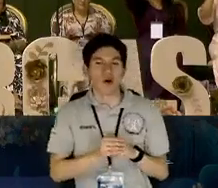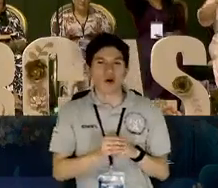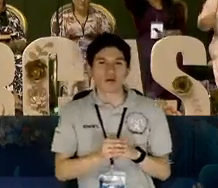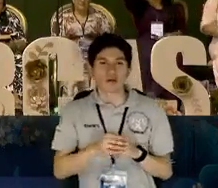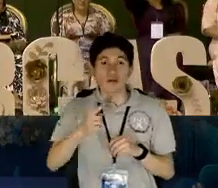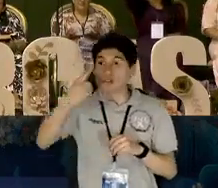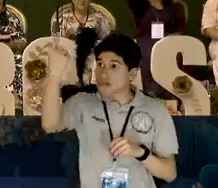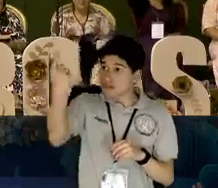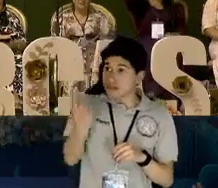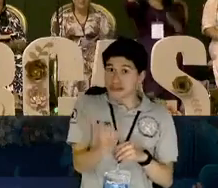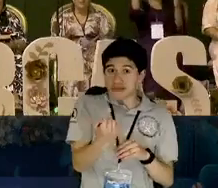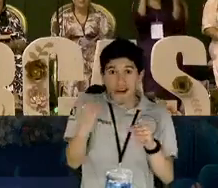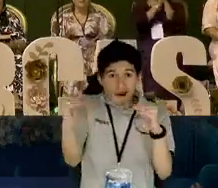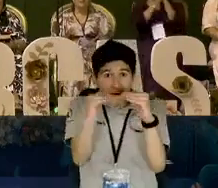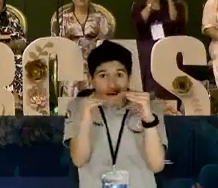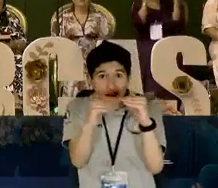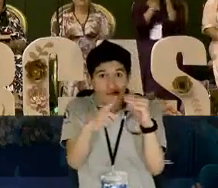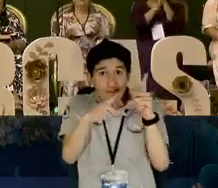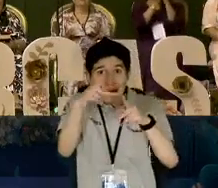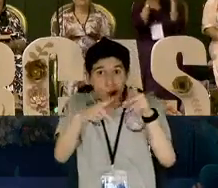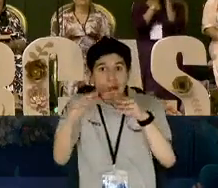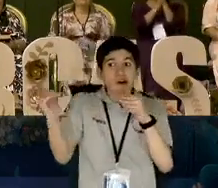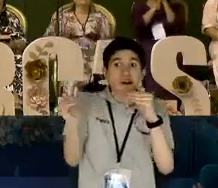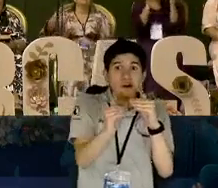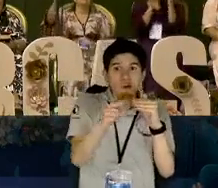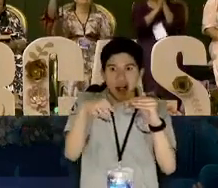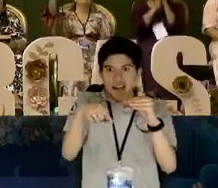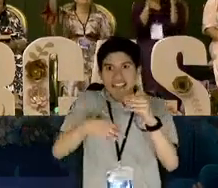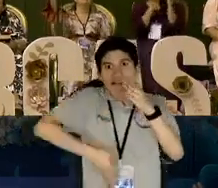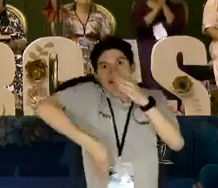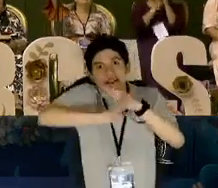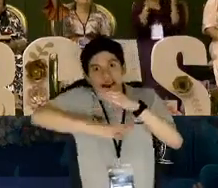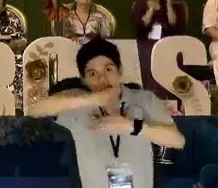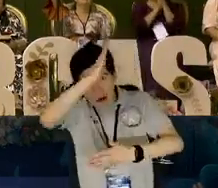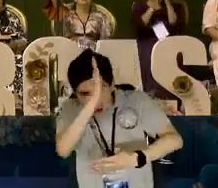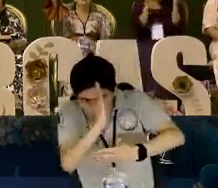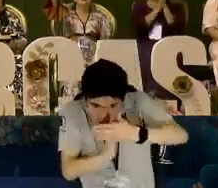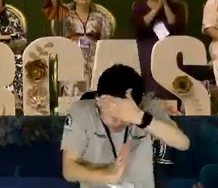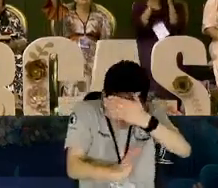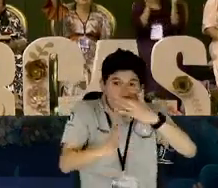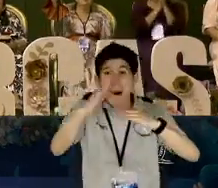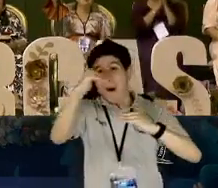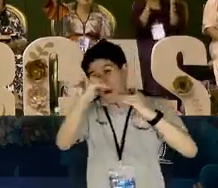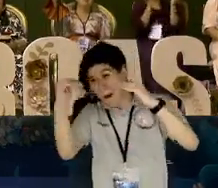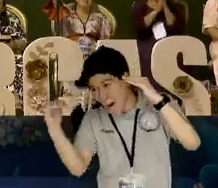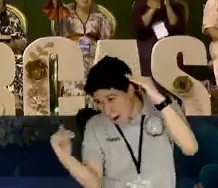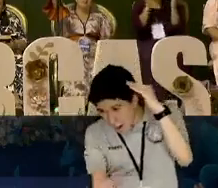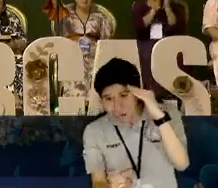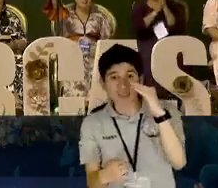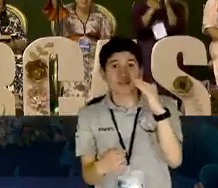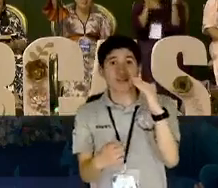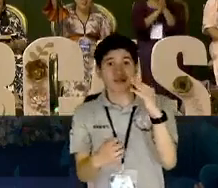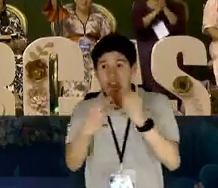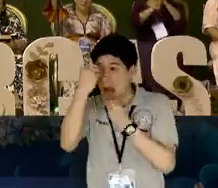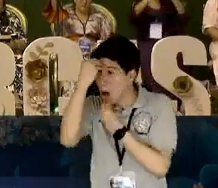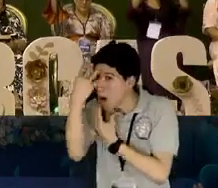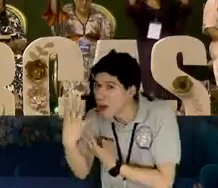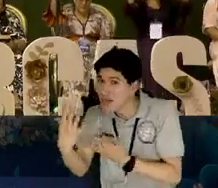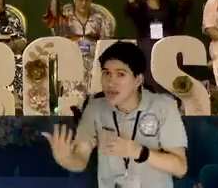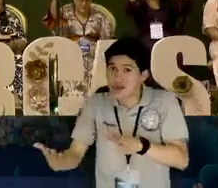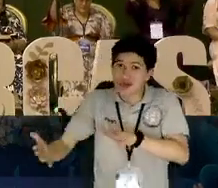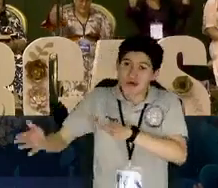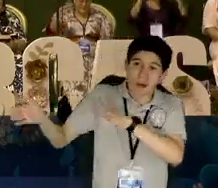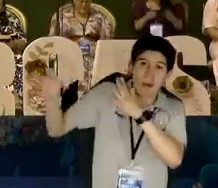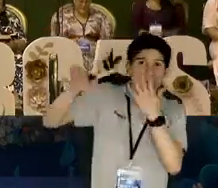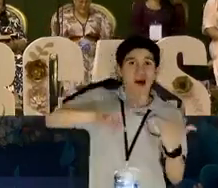se humilló a sí mismo, haciéndose obediente hasta la muerte y muerte de cruz. Por lo